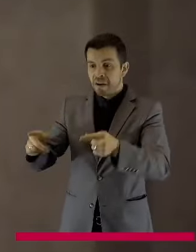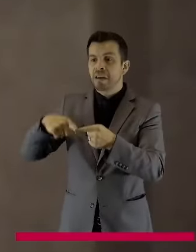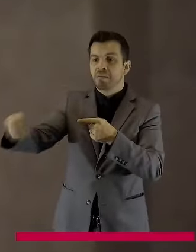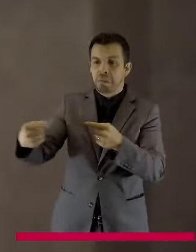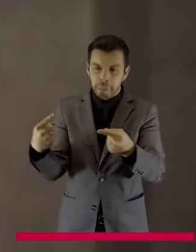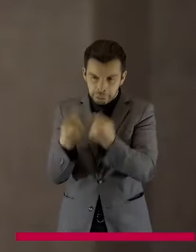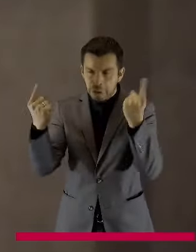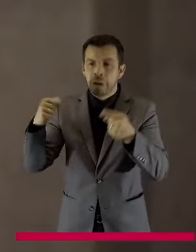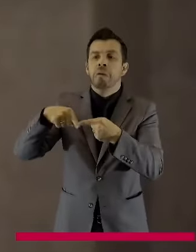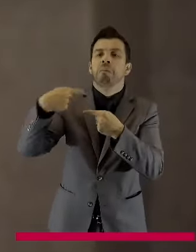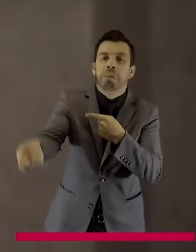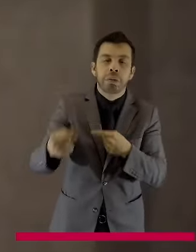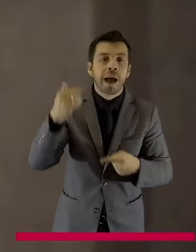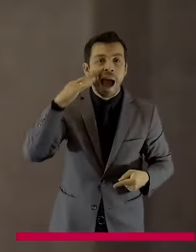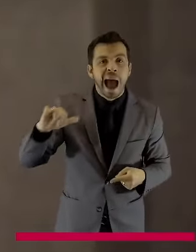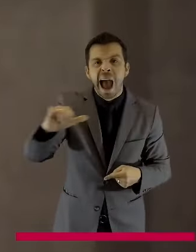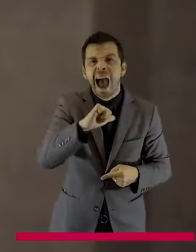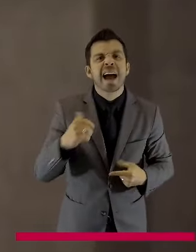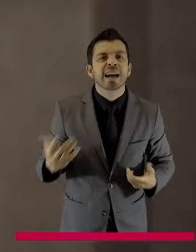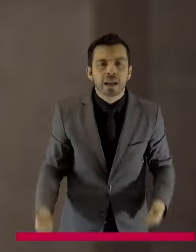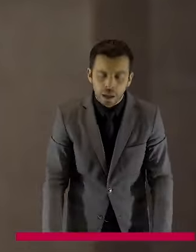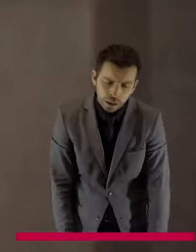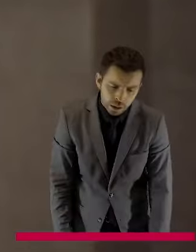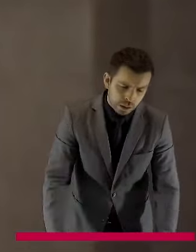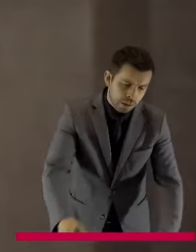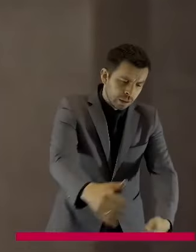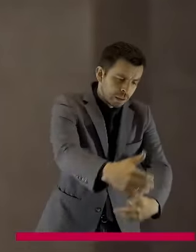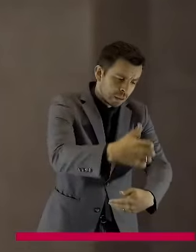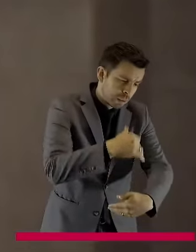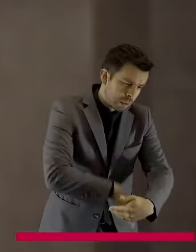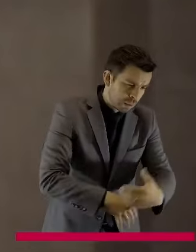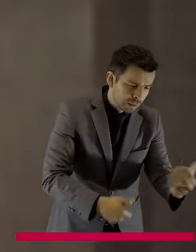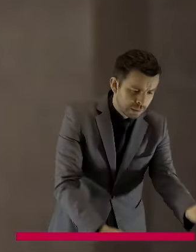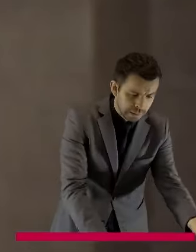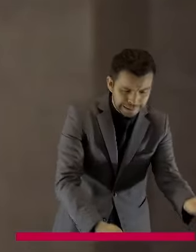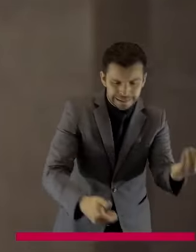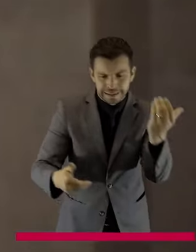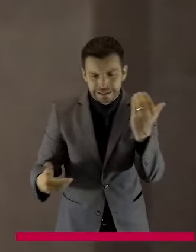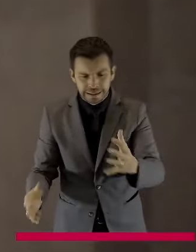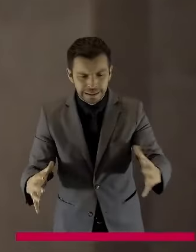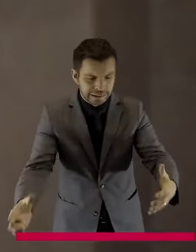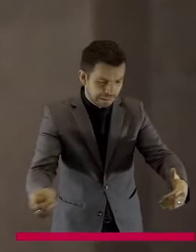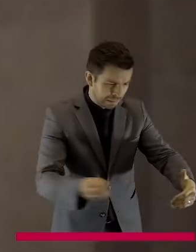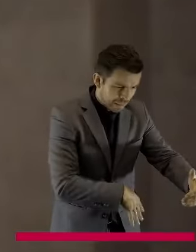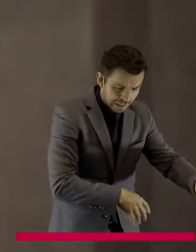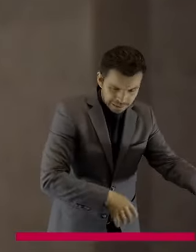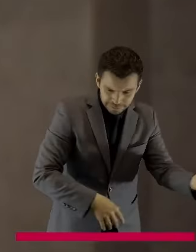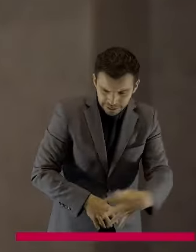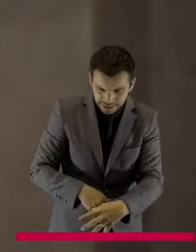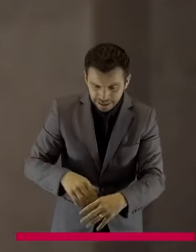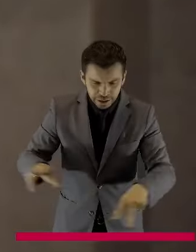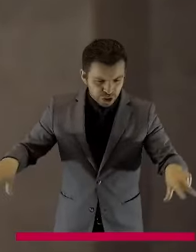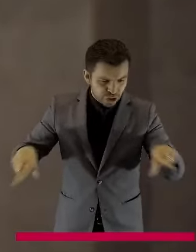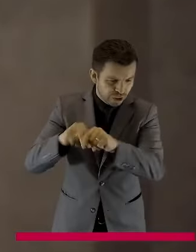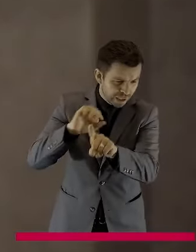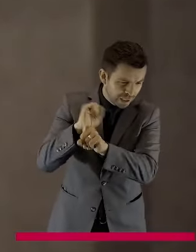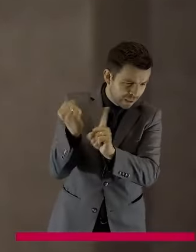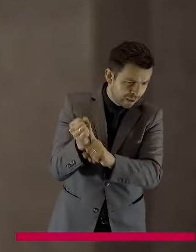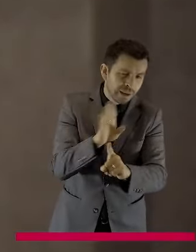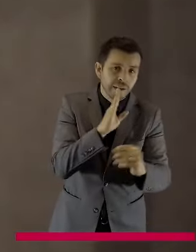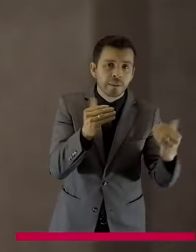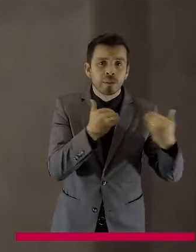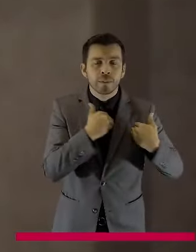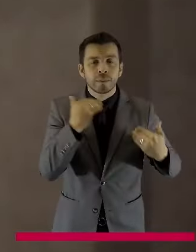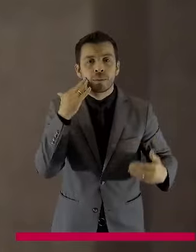conflicto, terminamos recogiendo las cenizas, los escombros de lo que queda en nuestra sociedad.